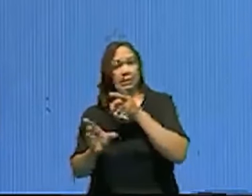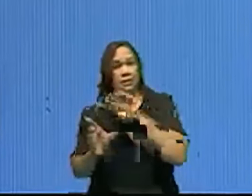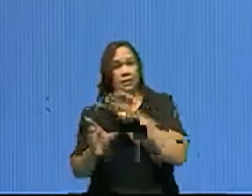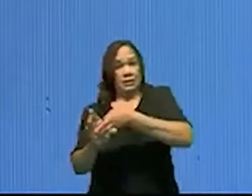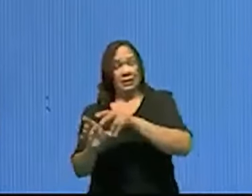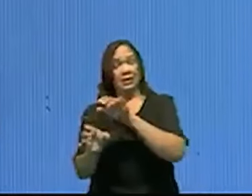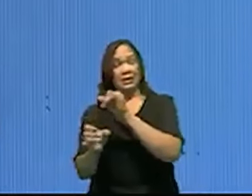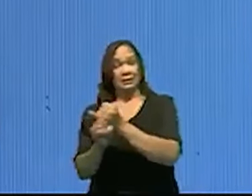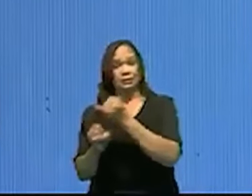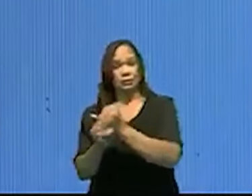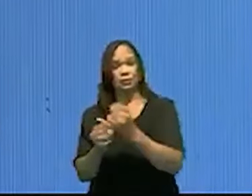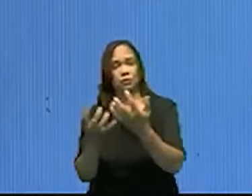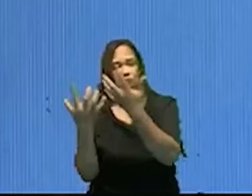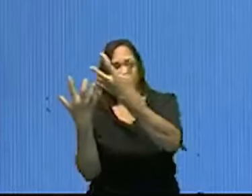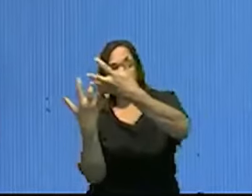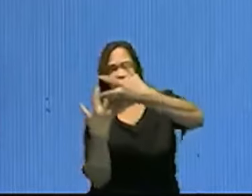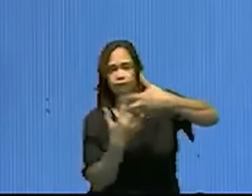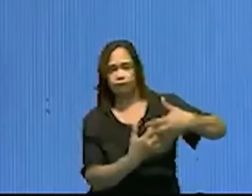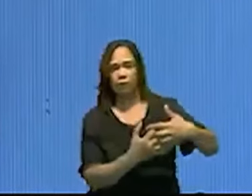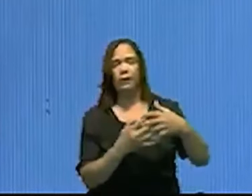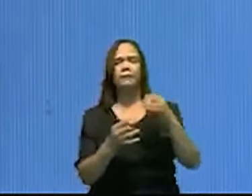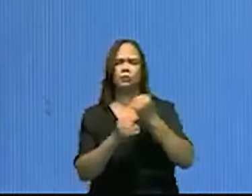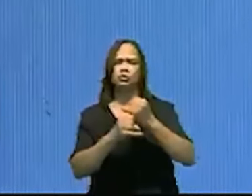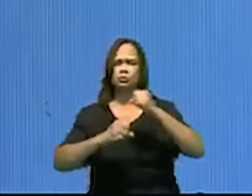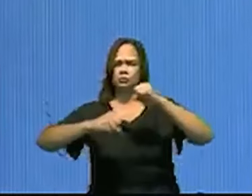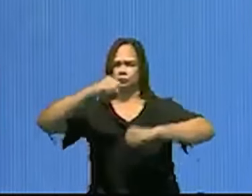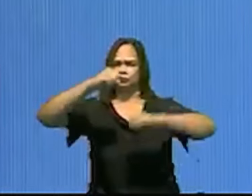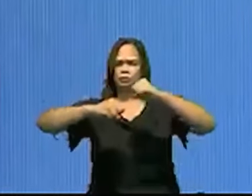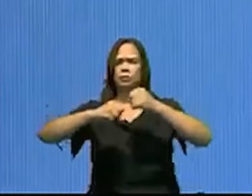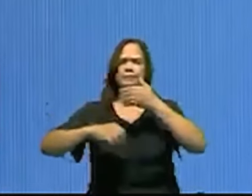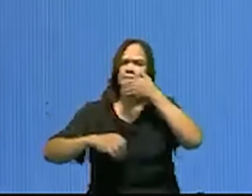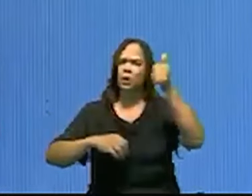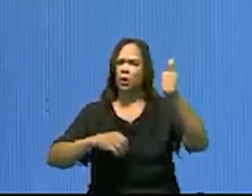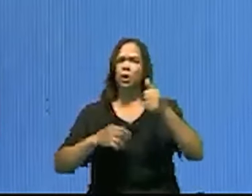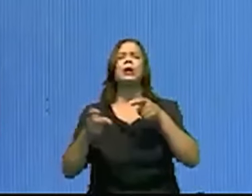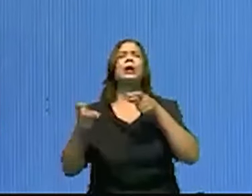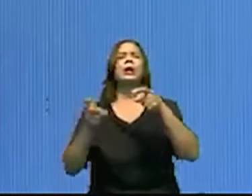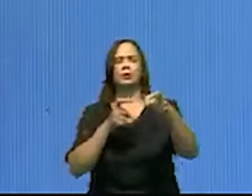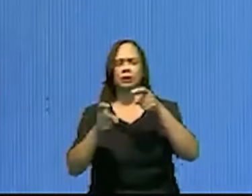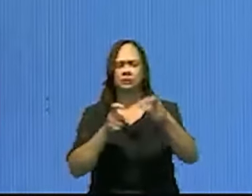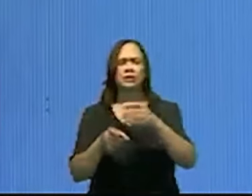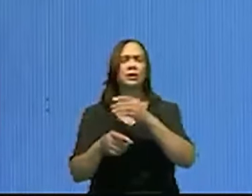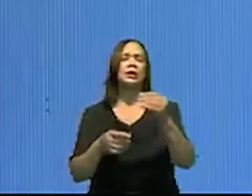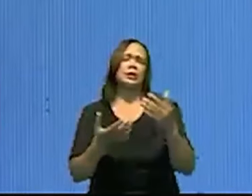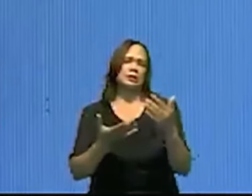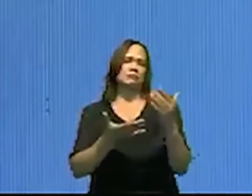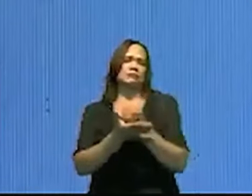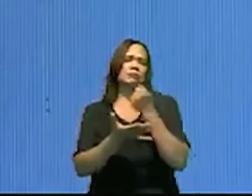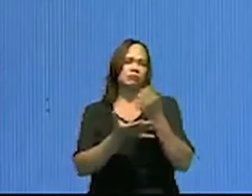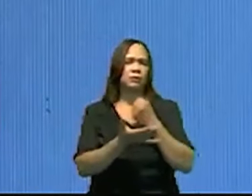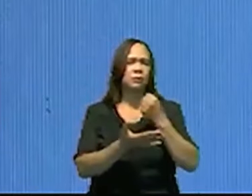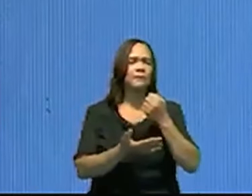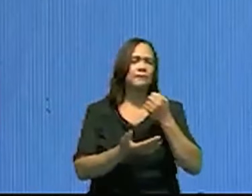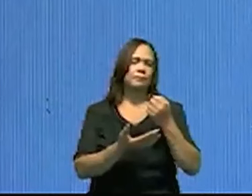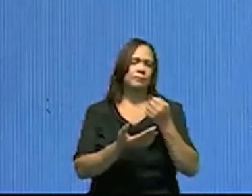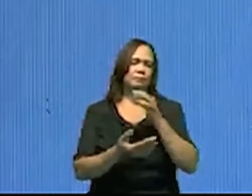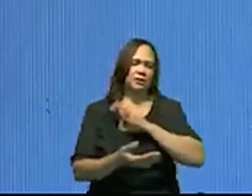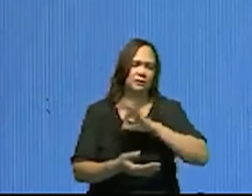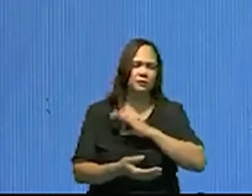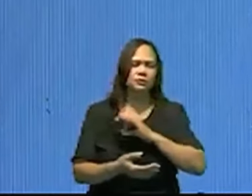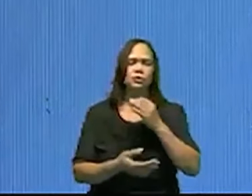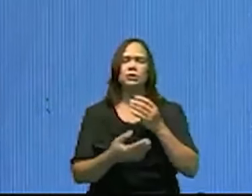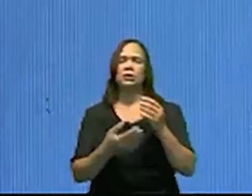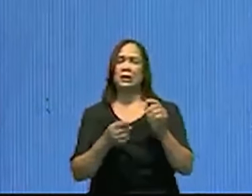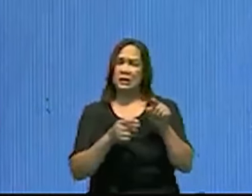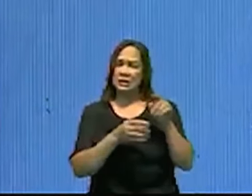tienen mayor estructura, que tienen mayor capacidad administrativa y que generan mayores eficiencias. Por lo tanto,